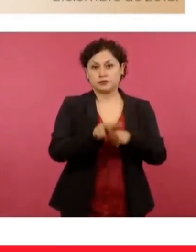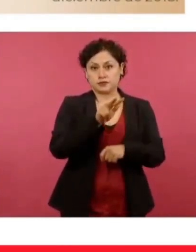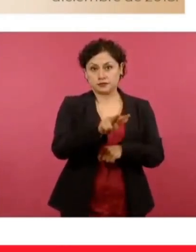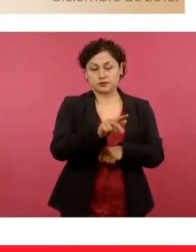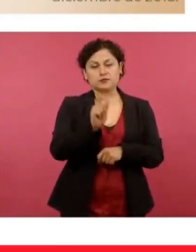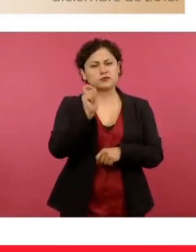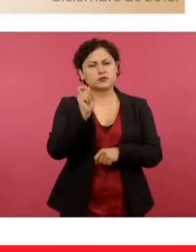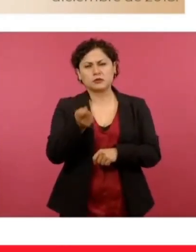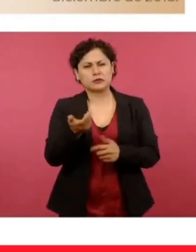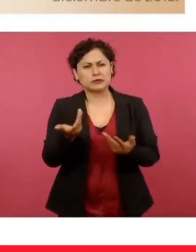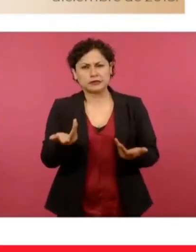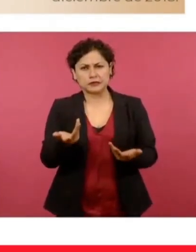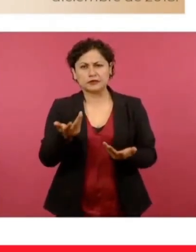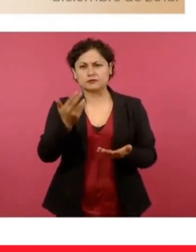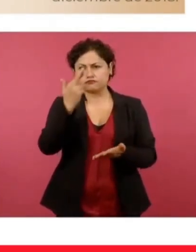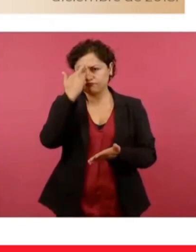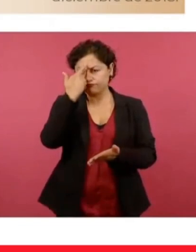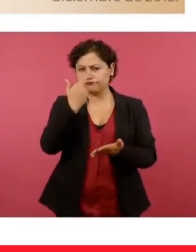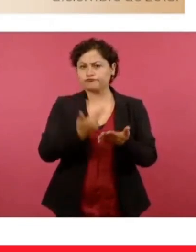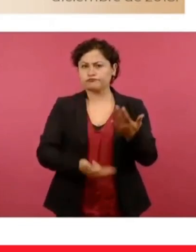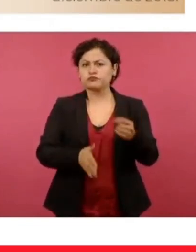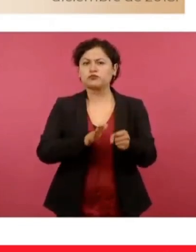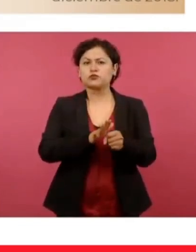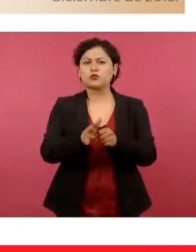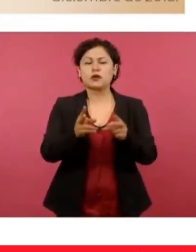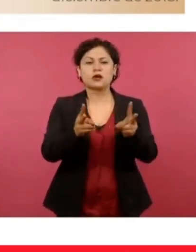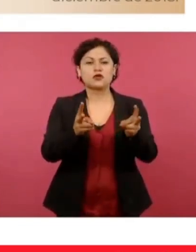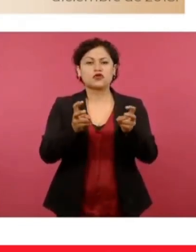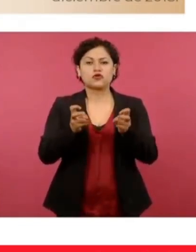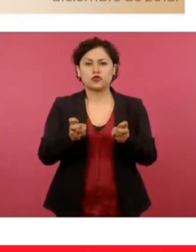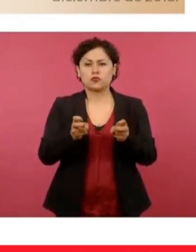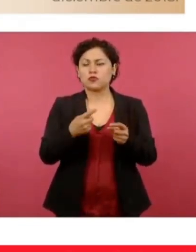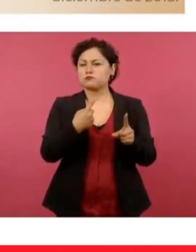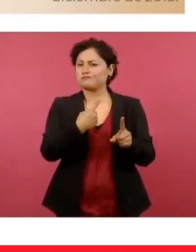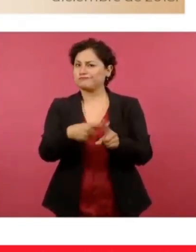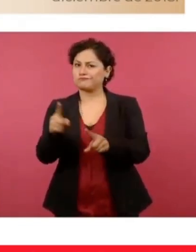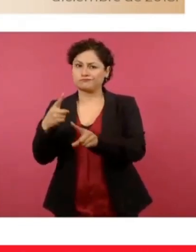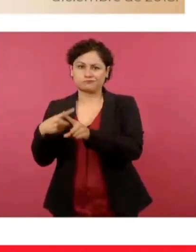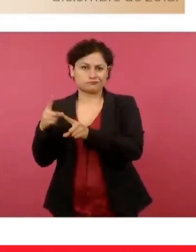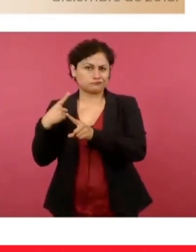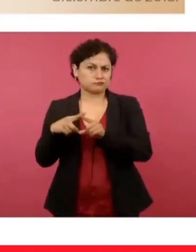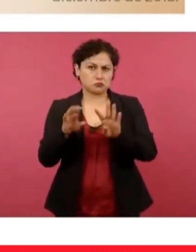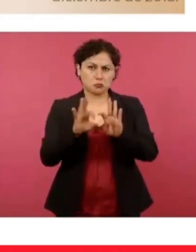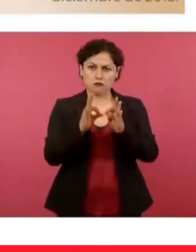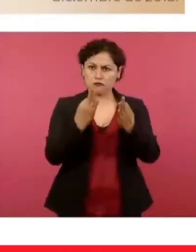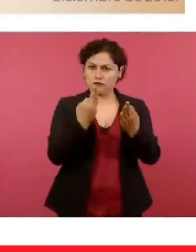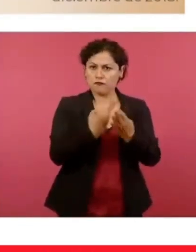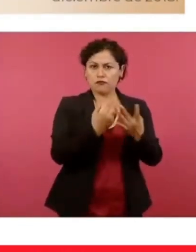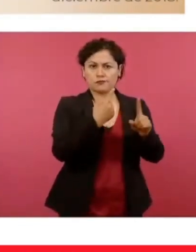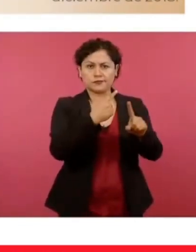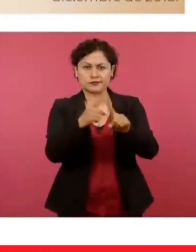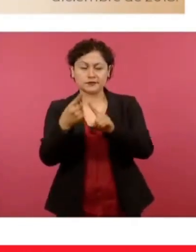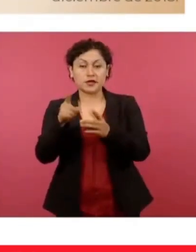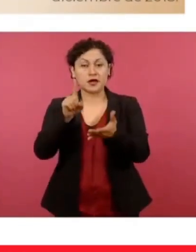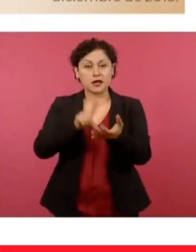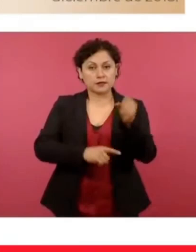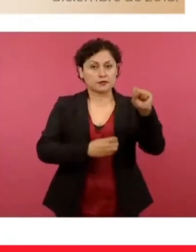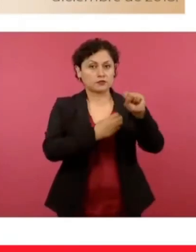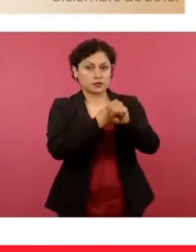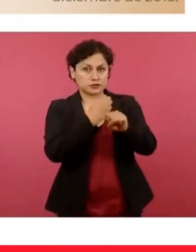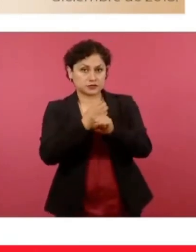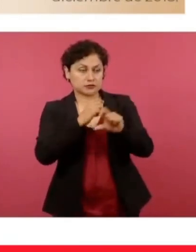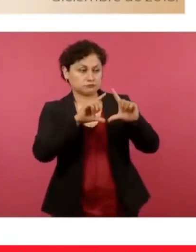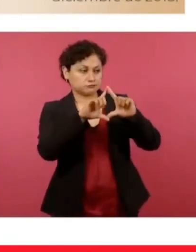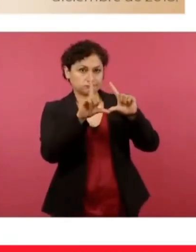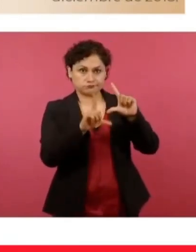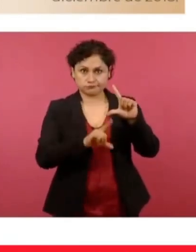total significa todo tipo de robos en eh las diferentes entidades y municipios del país